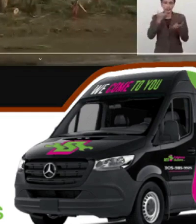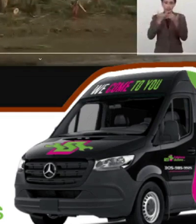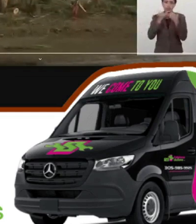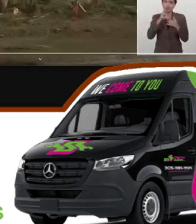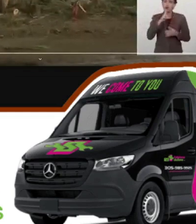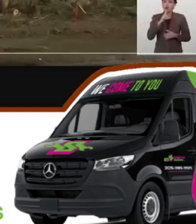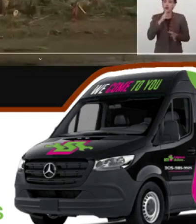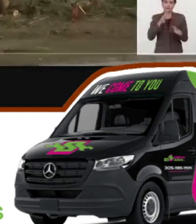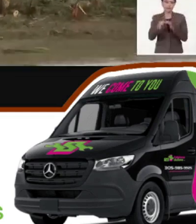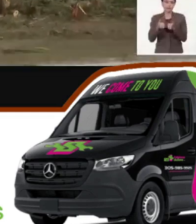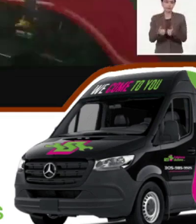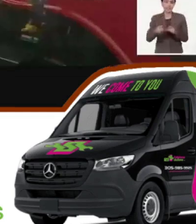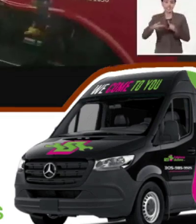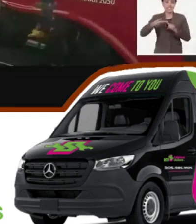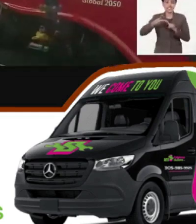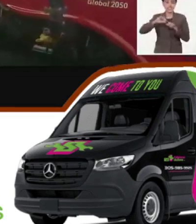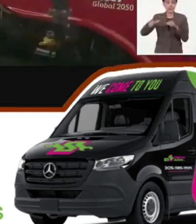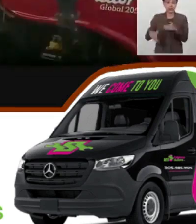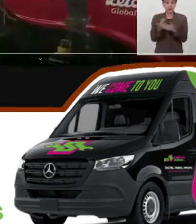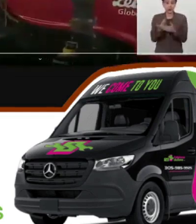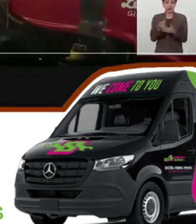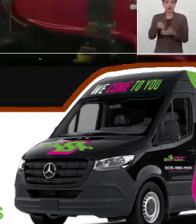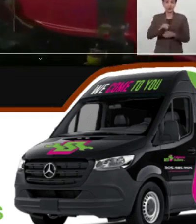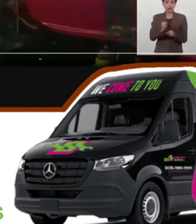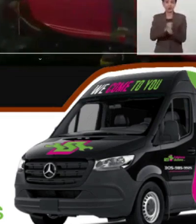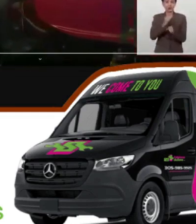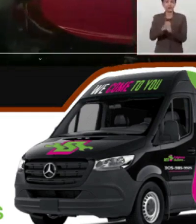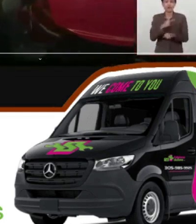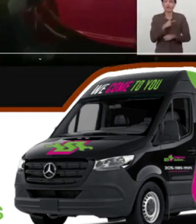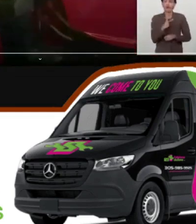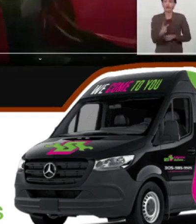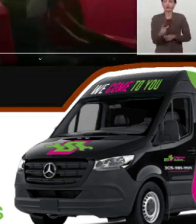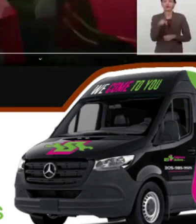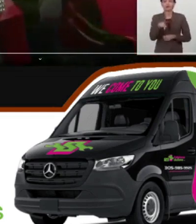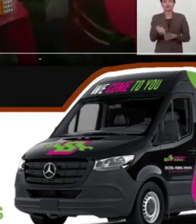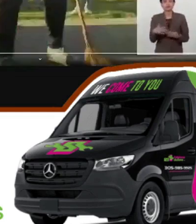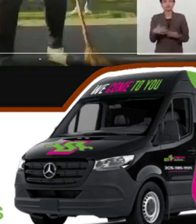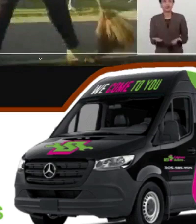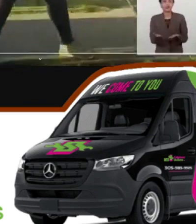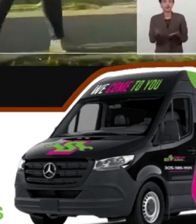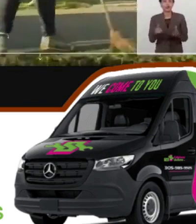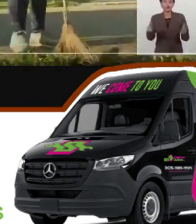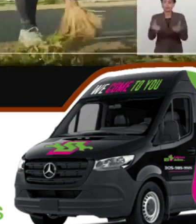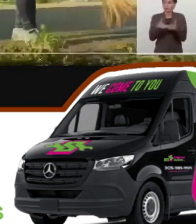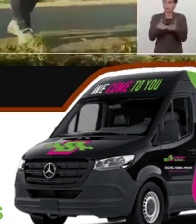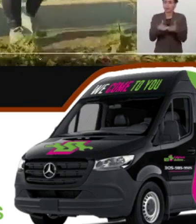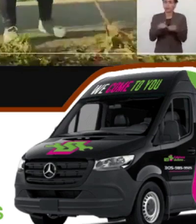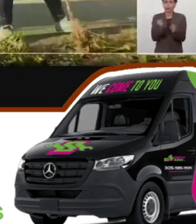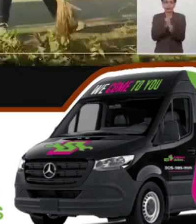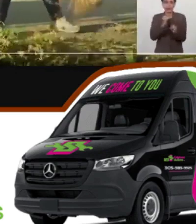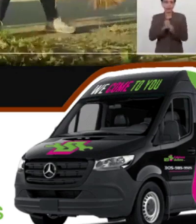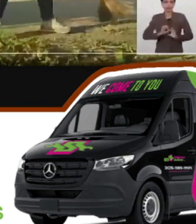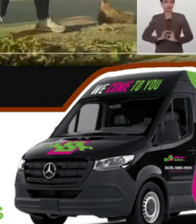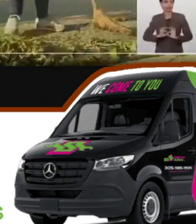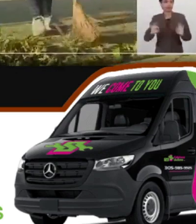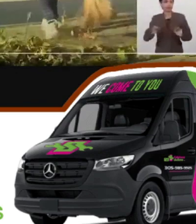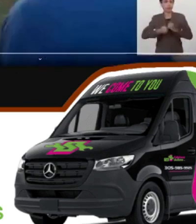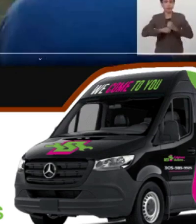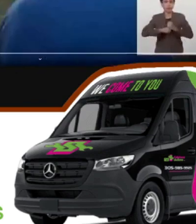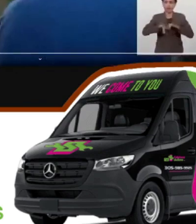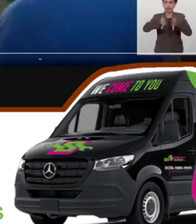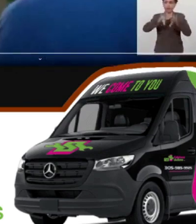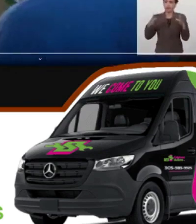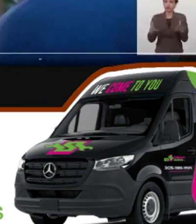el segundo día de la jornada Nacional de trabajo voluntario Se dedicó a culminar las tareas de saneamiento un esfuerzo